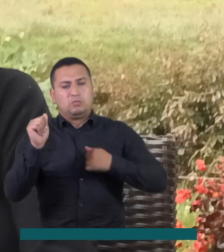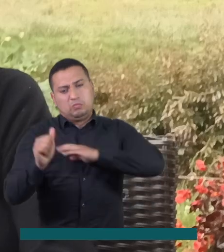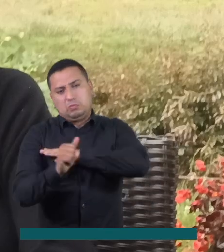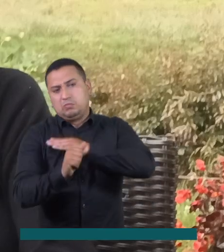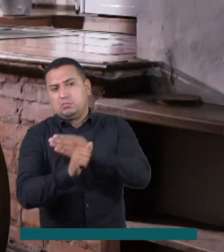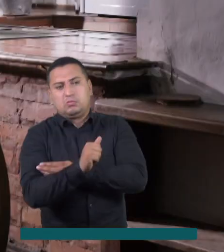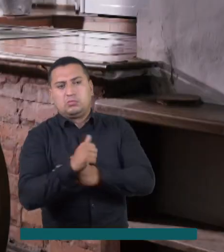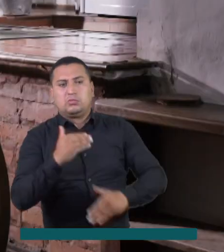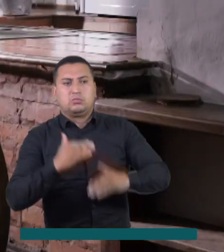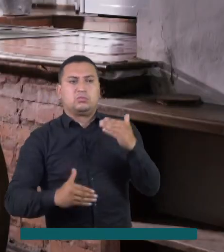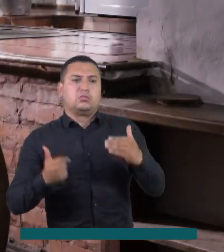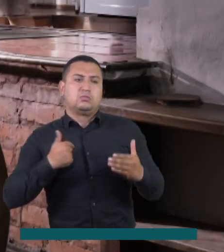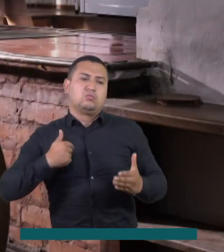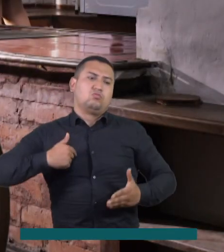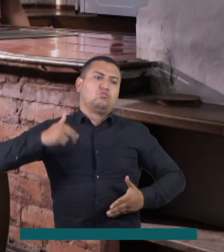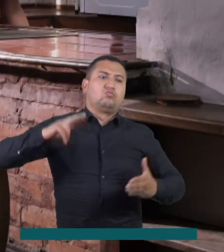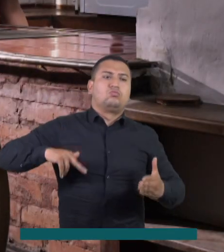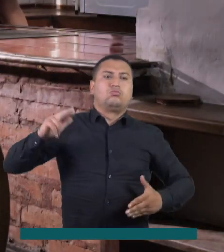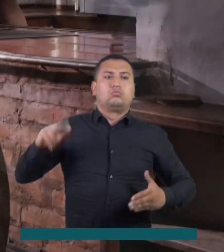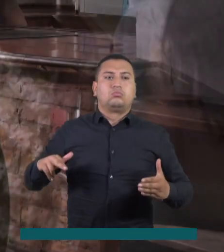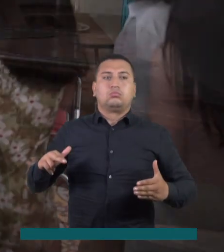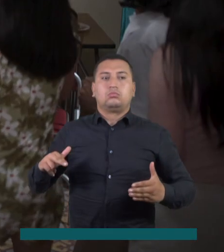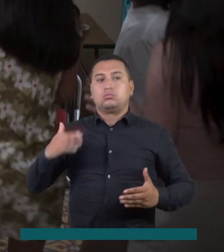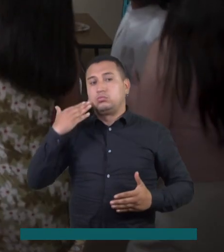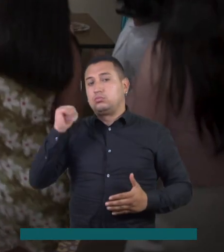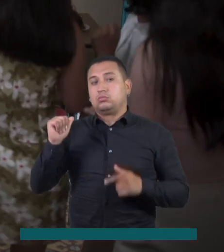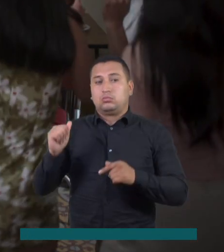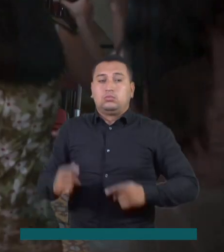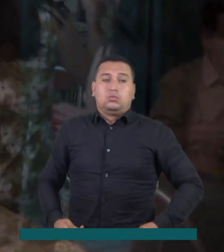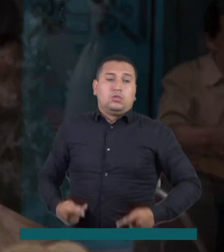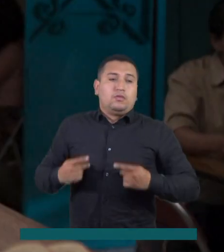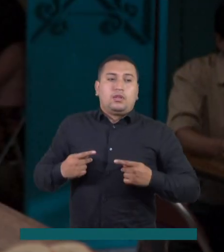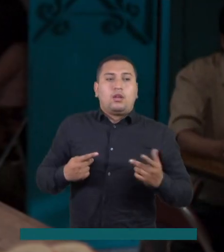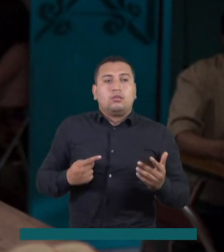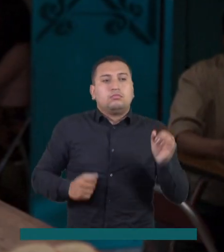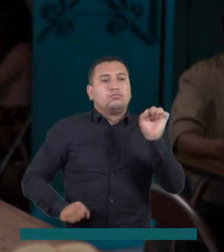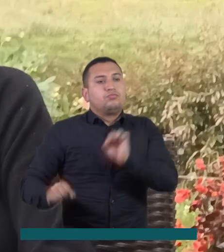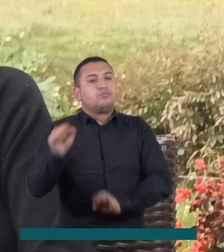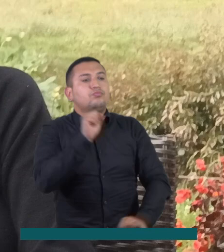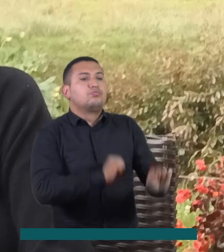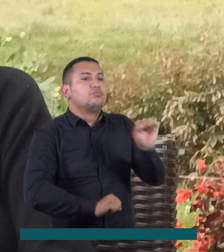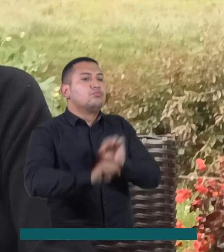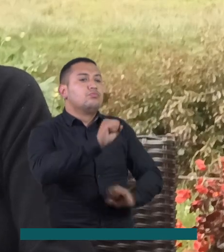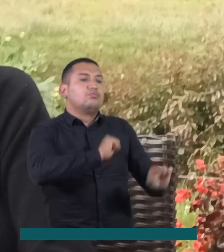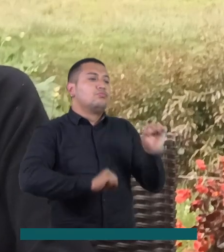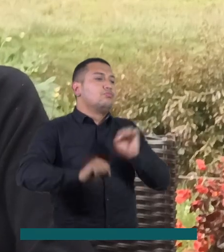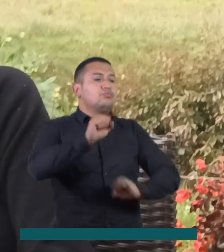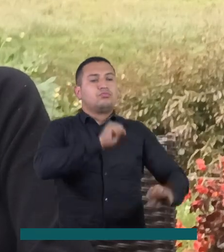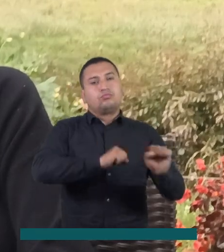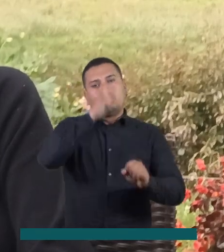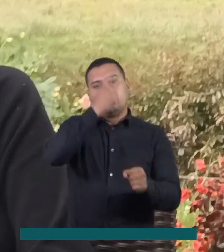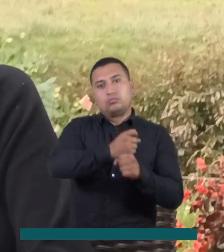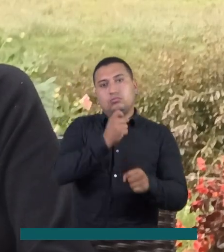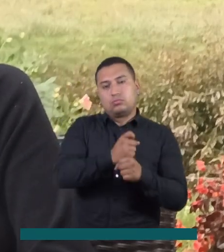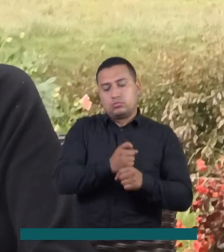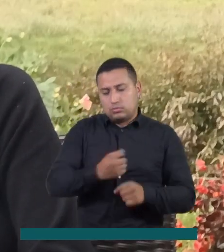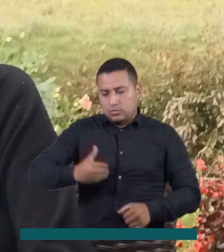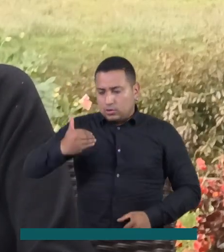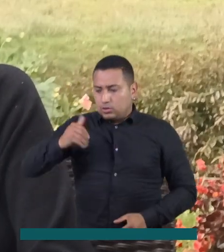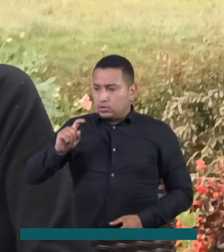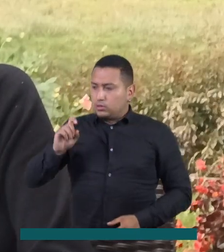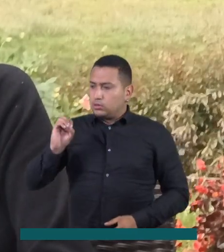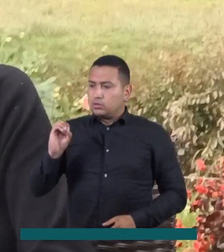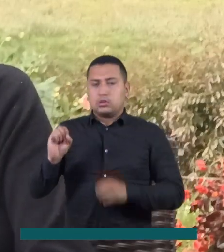de empezar a vivir. Ya durante toda su vida fue empleada del servicio doméstico y a los 60 años resulta que se